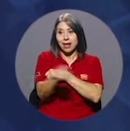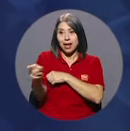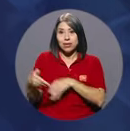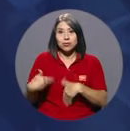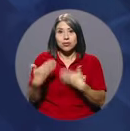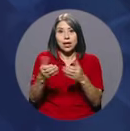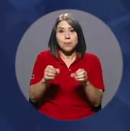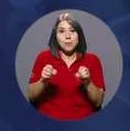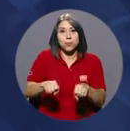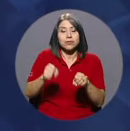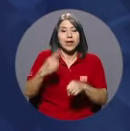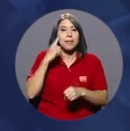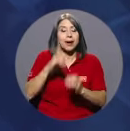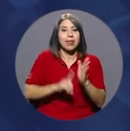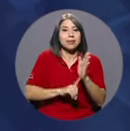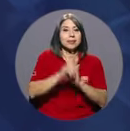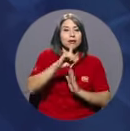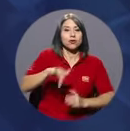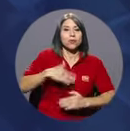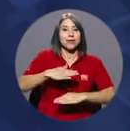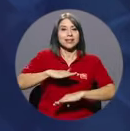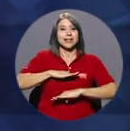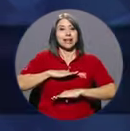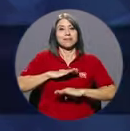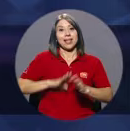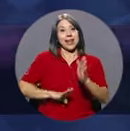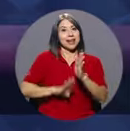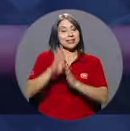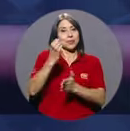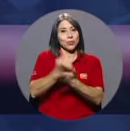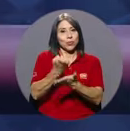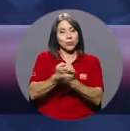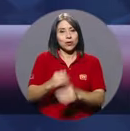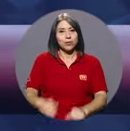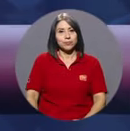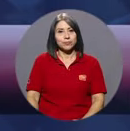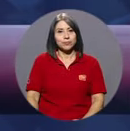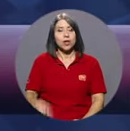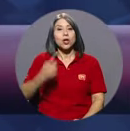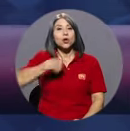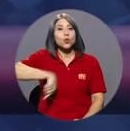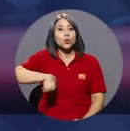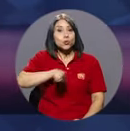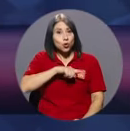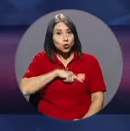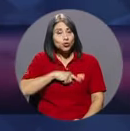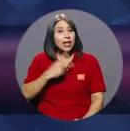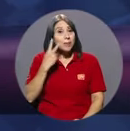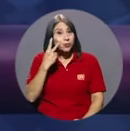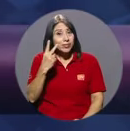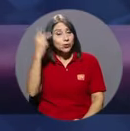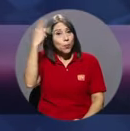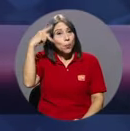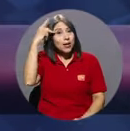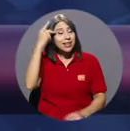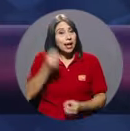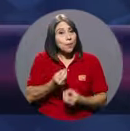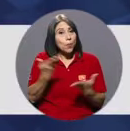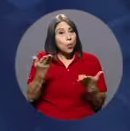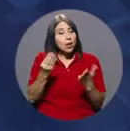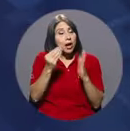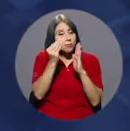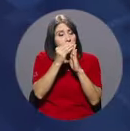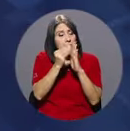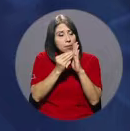posibilitan el desarrollo y el bienestar, el crecimiento económico en términos generales. Nosotros hemos visto política pública